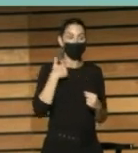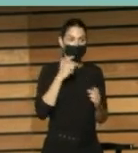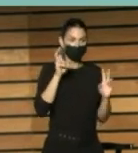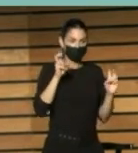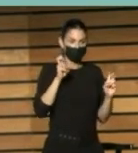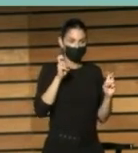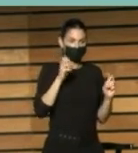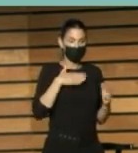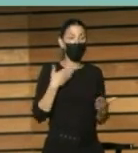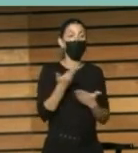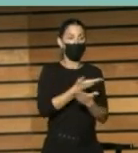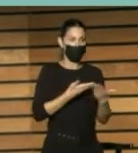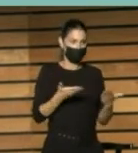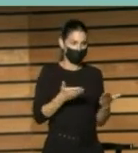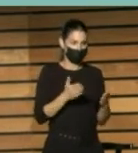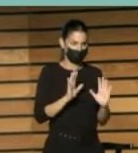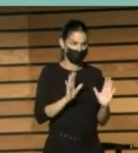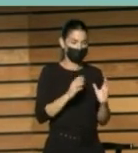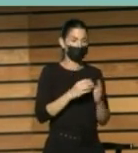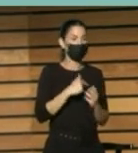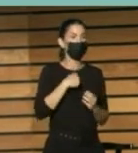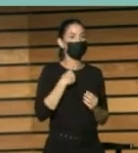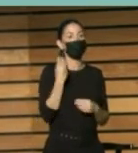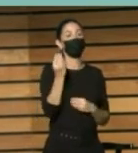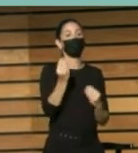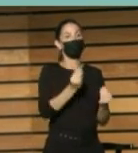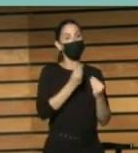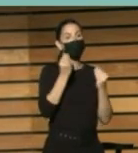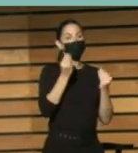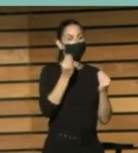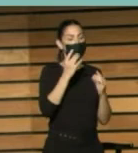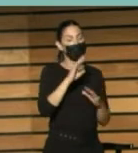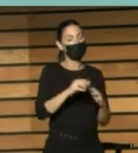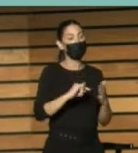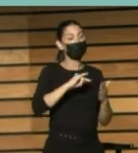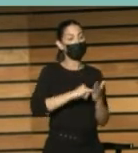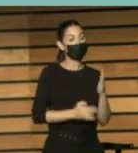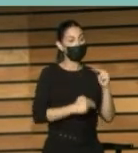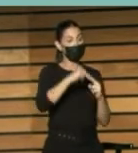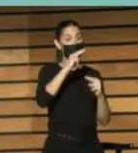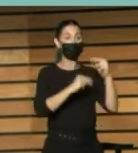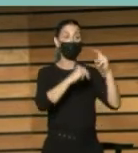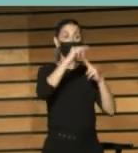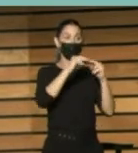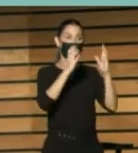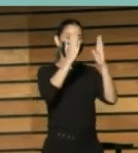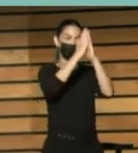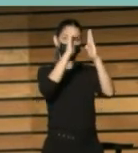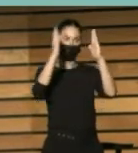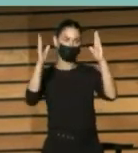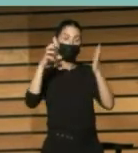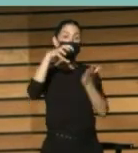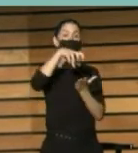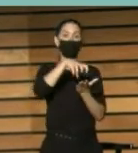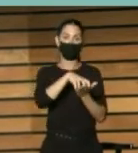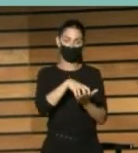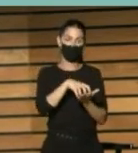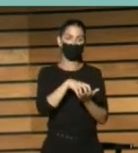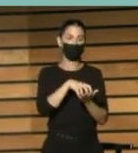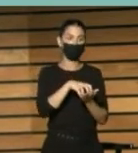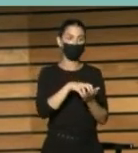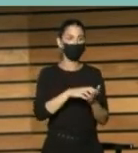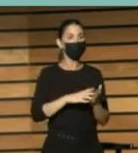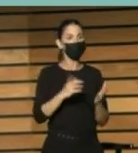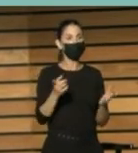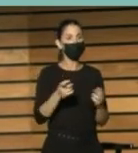es excluyente. Mejorar las infraestructuras bibliotecarias. Y en ello estamos con muchísimos y muchísimas de